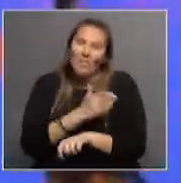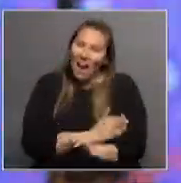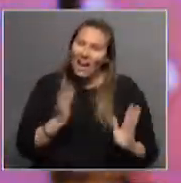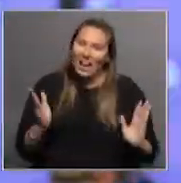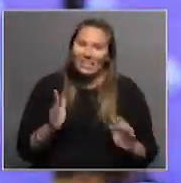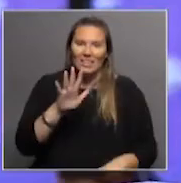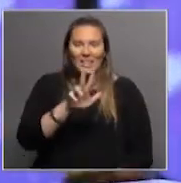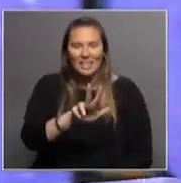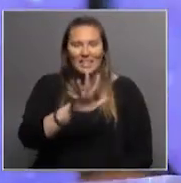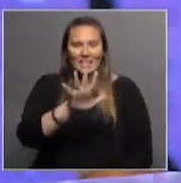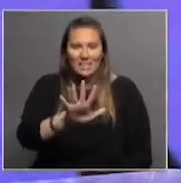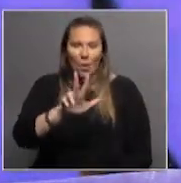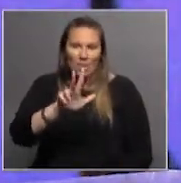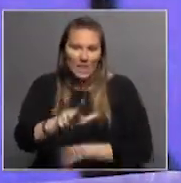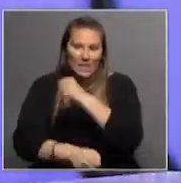53